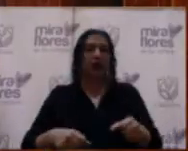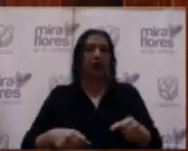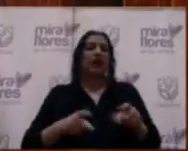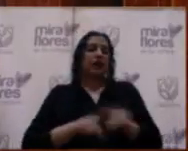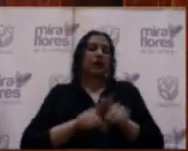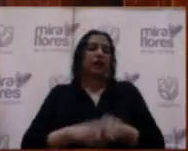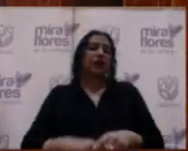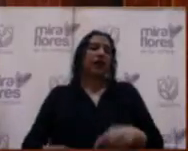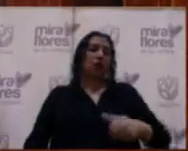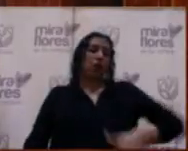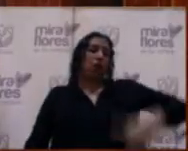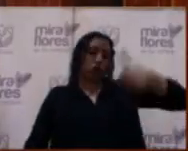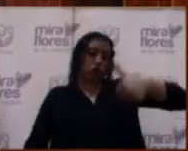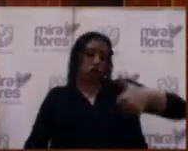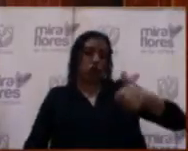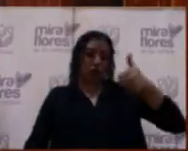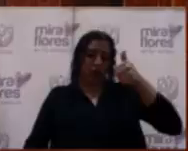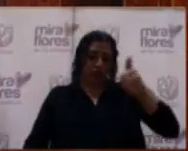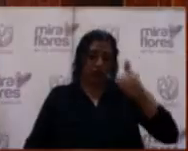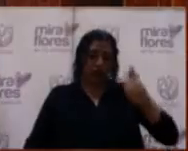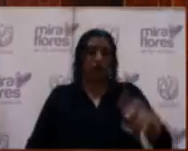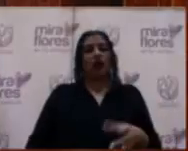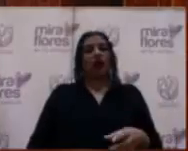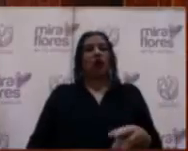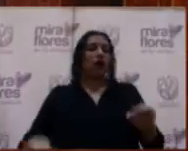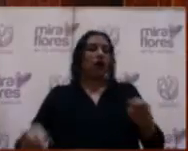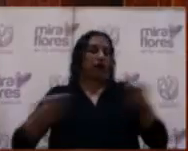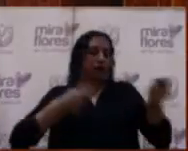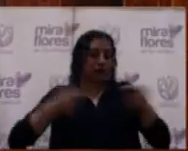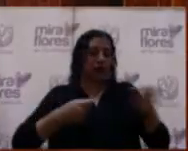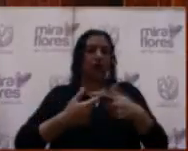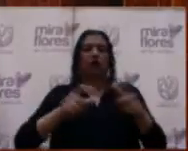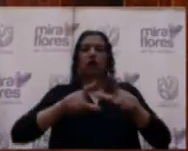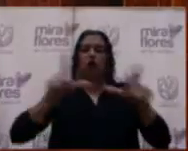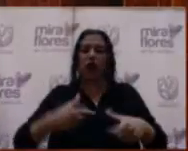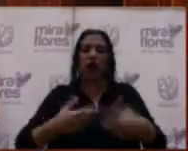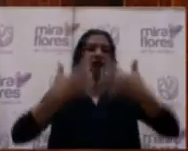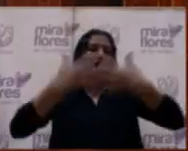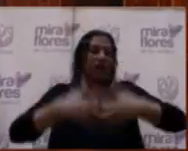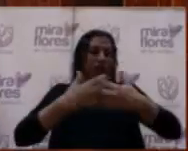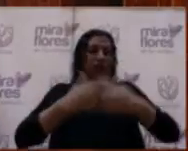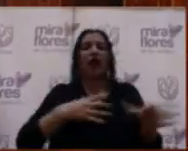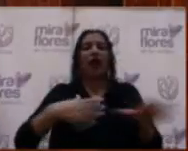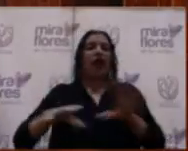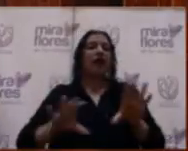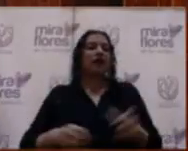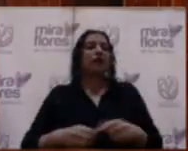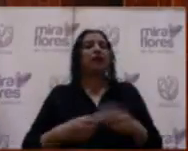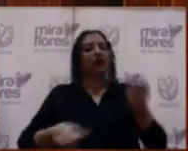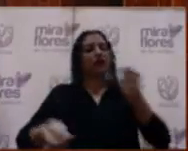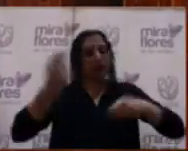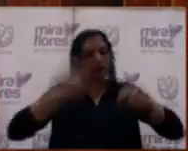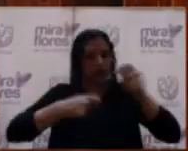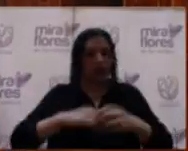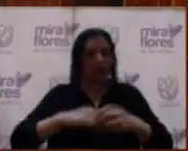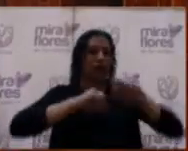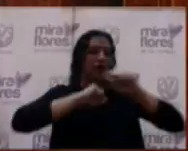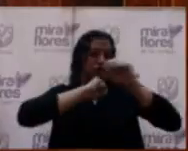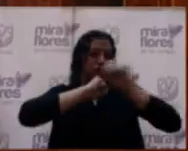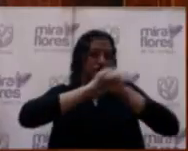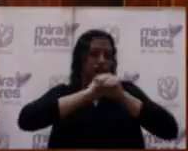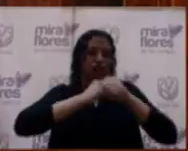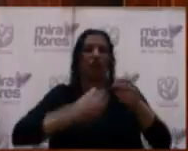propietarios, conductores y administradores de los establecimientos realicen actividades comerciales de servicios y